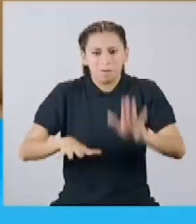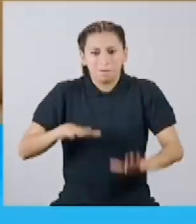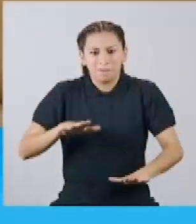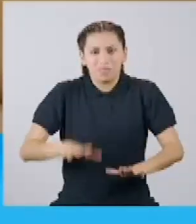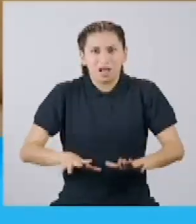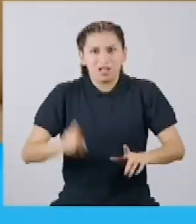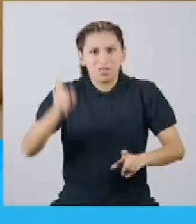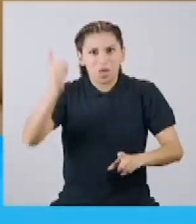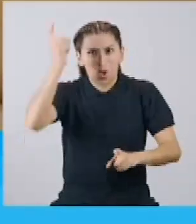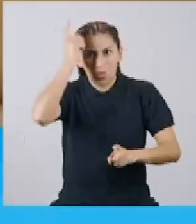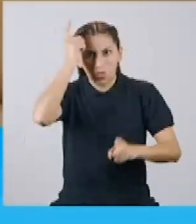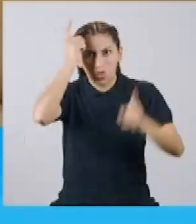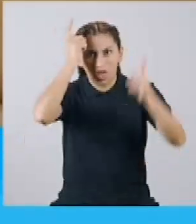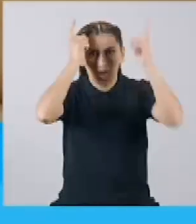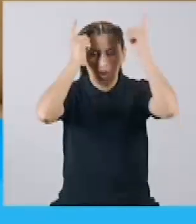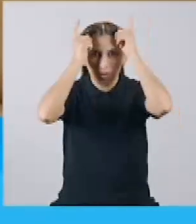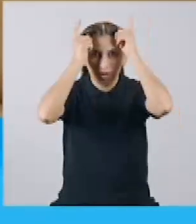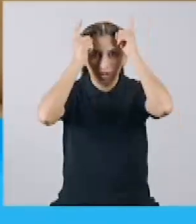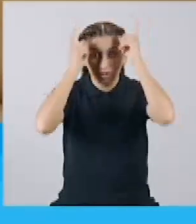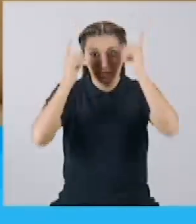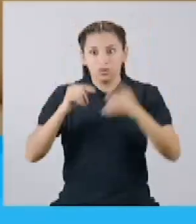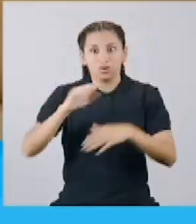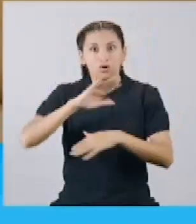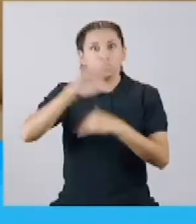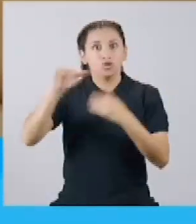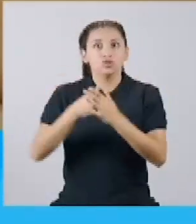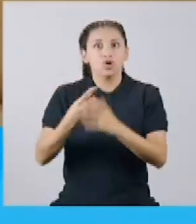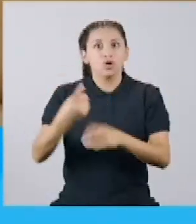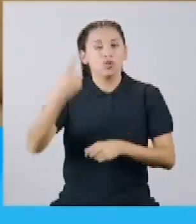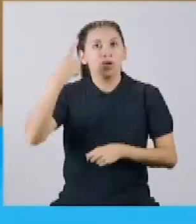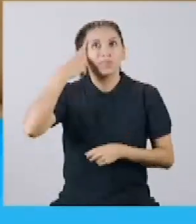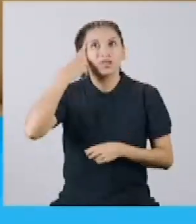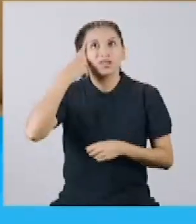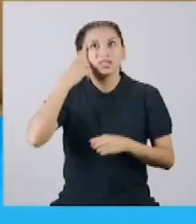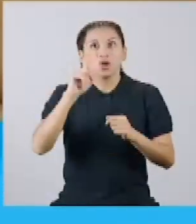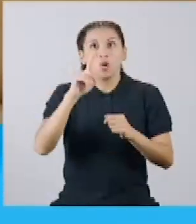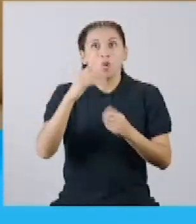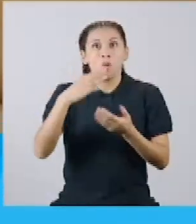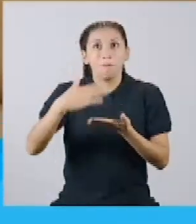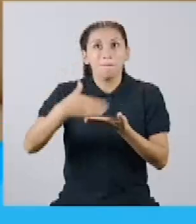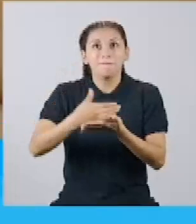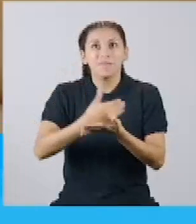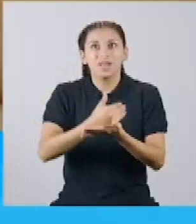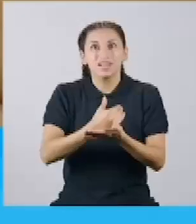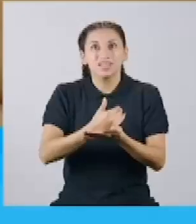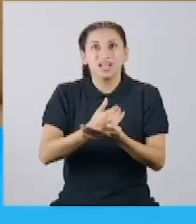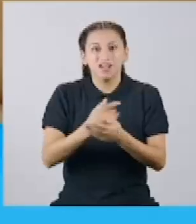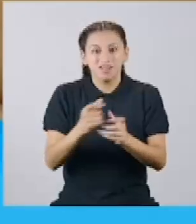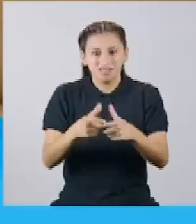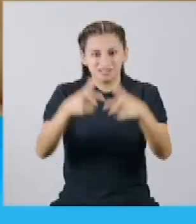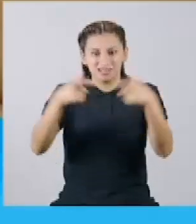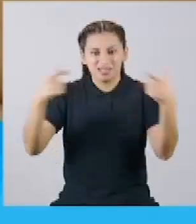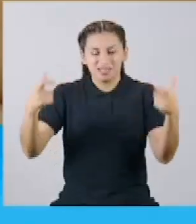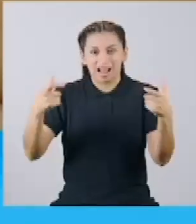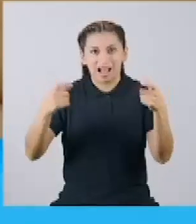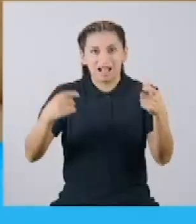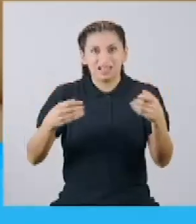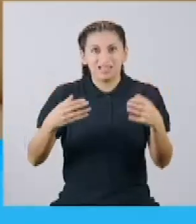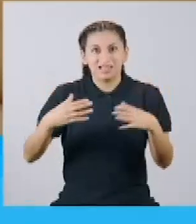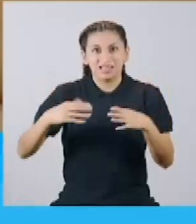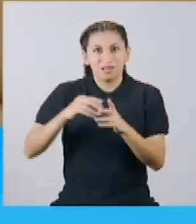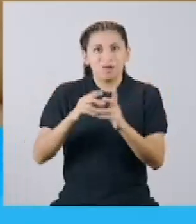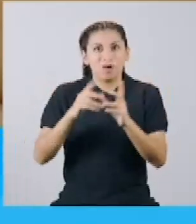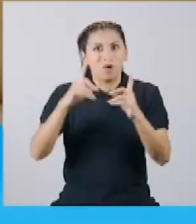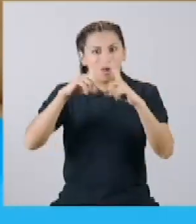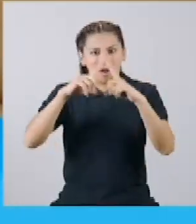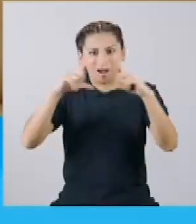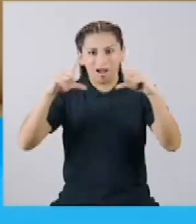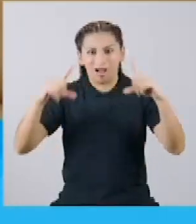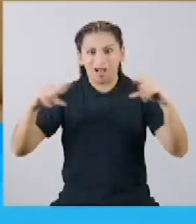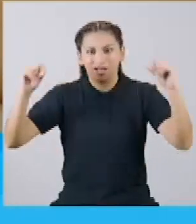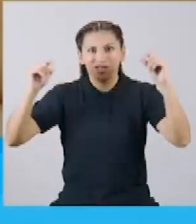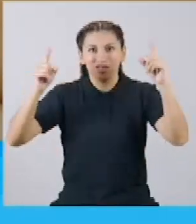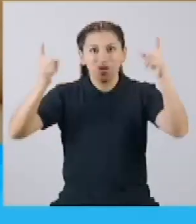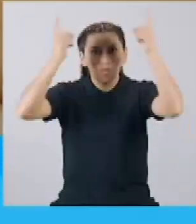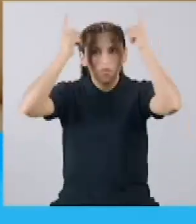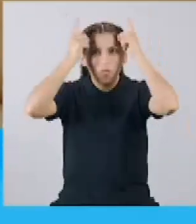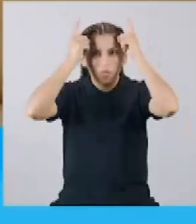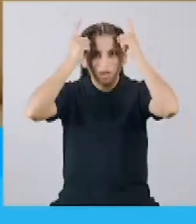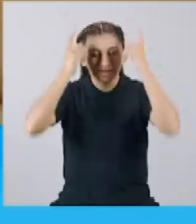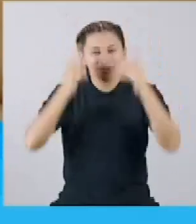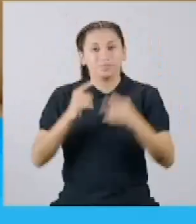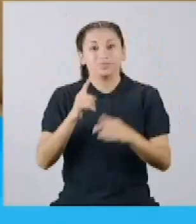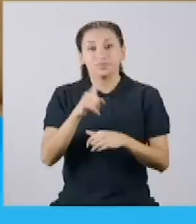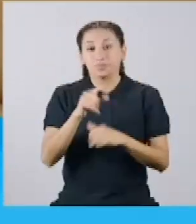cuernos. Y todos se imaginaban un pez grande con 4 aletas enormes que tenía cuernos.